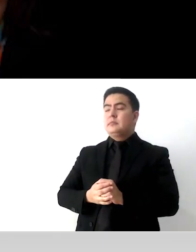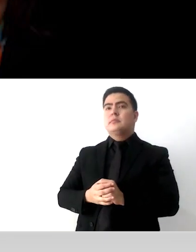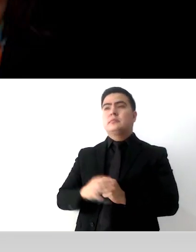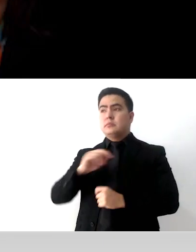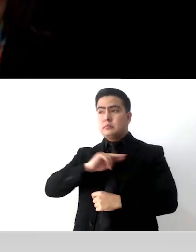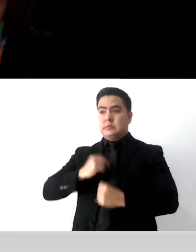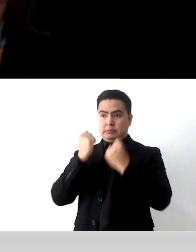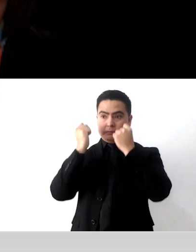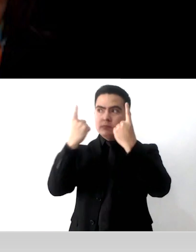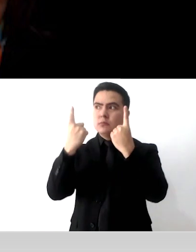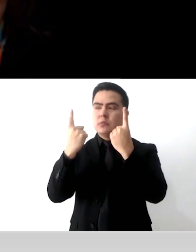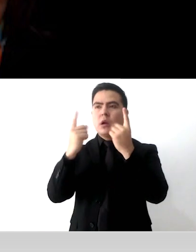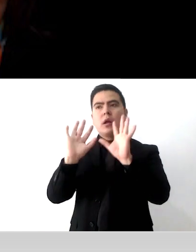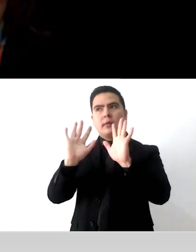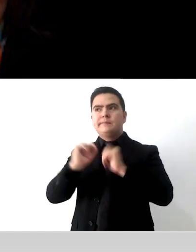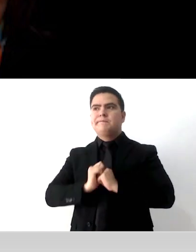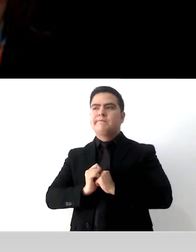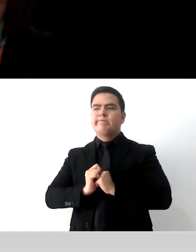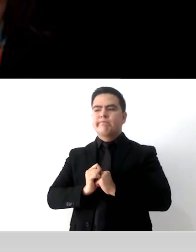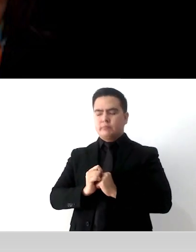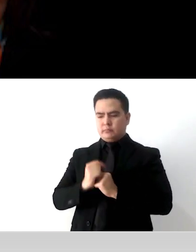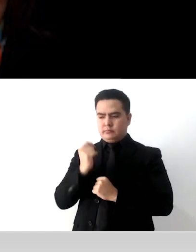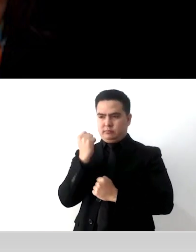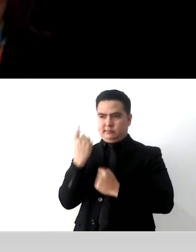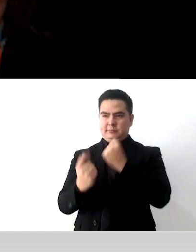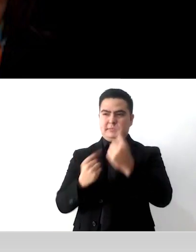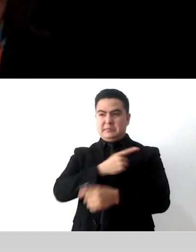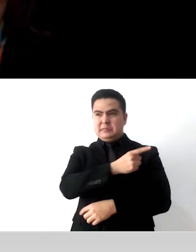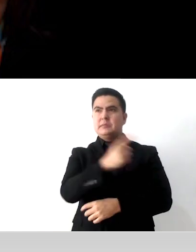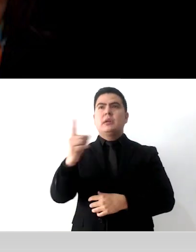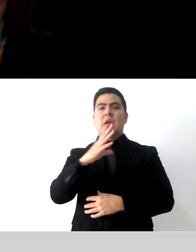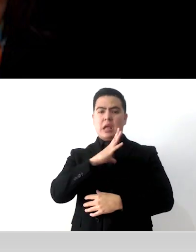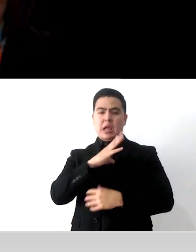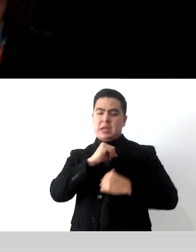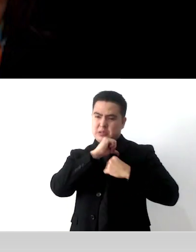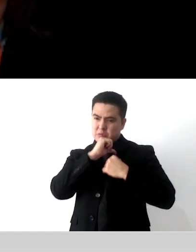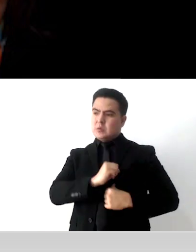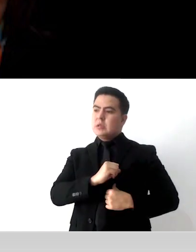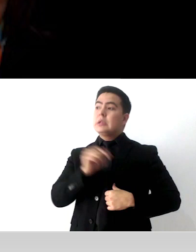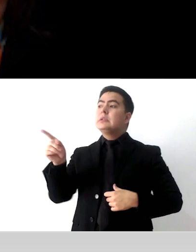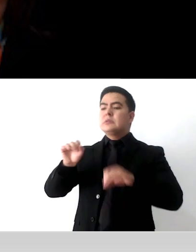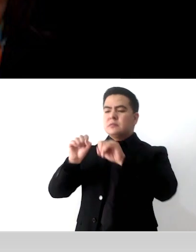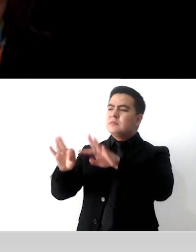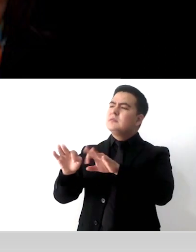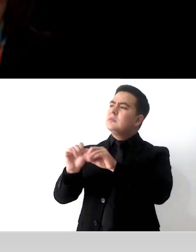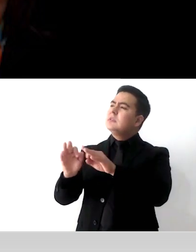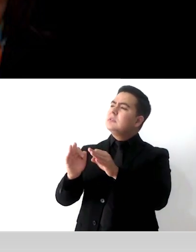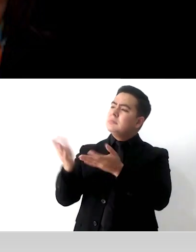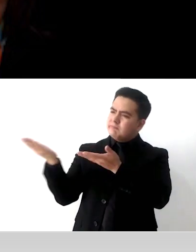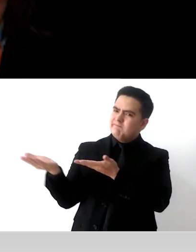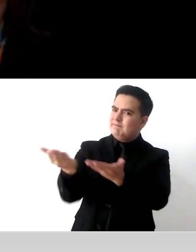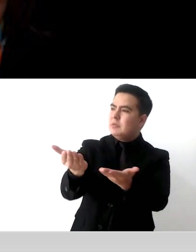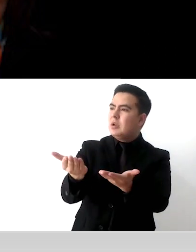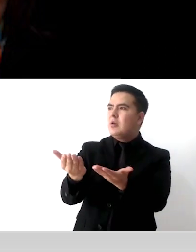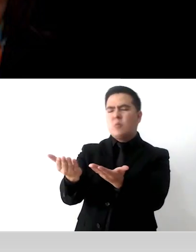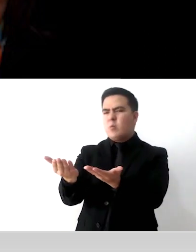hemos encontrado casos en que integrantes de ayuntamientos, mujeres, no les dan oficinas o no les dan sus dietas